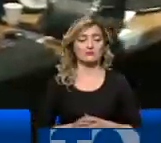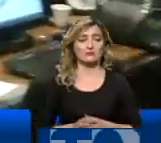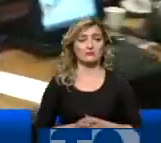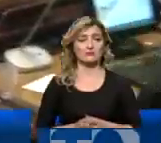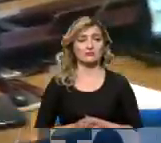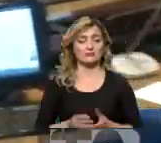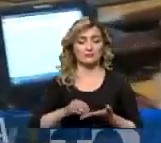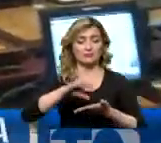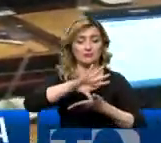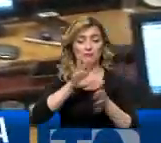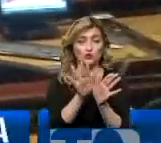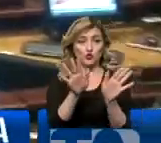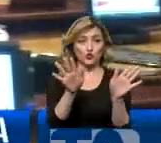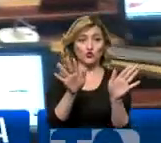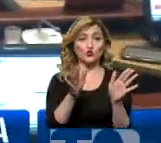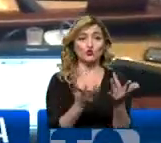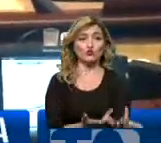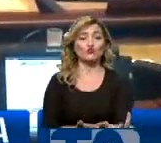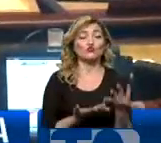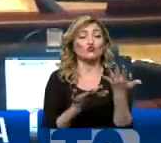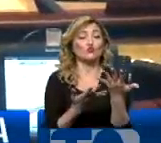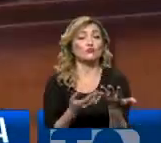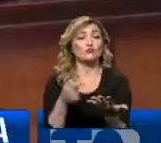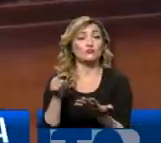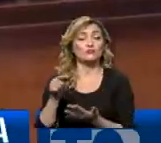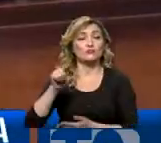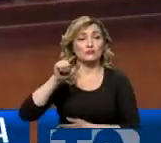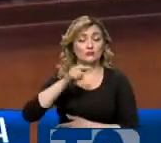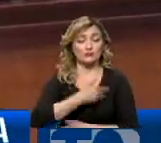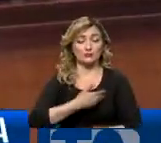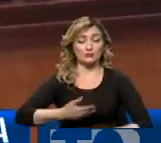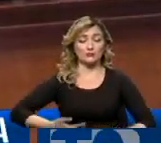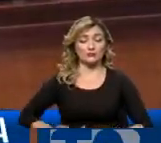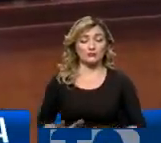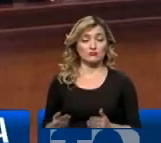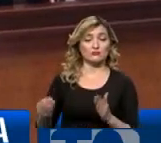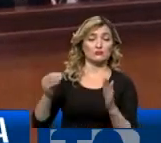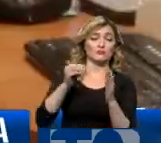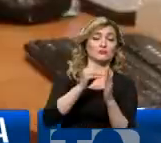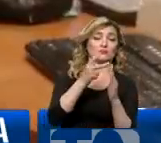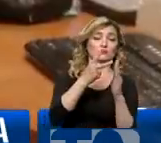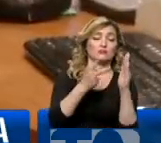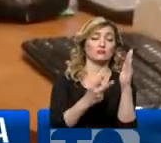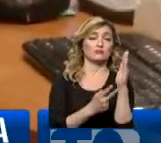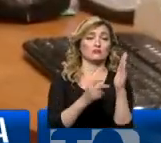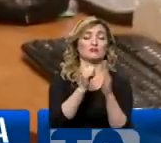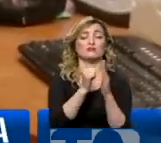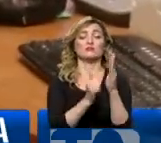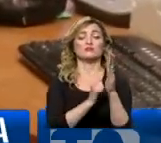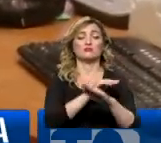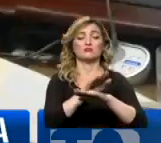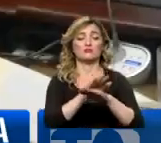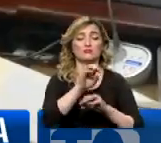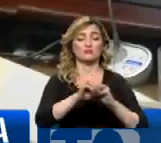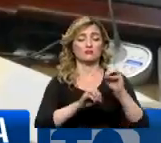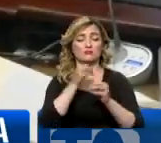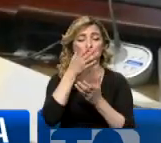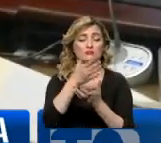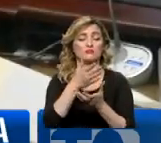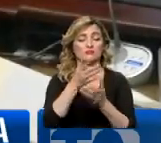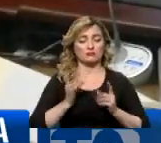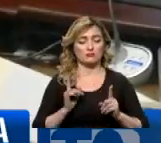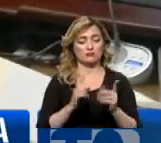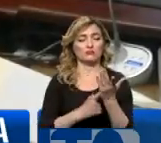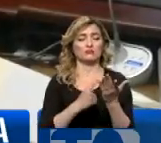El pleno de la Asamblea está a la espera de que César Litardo ponga en el orden del día el informe para primer debate de las reformas al